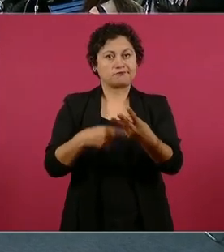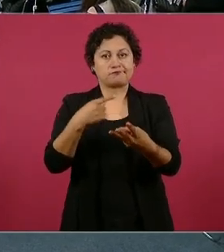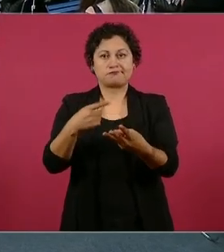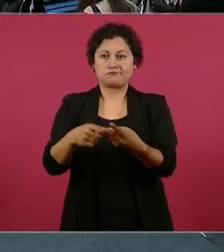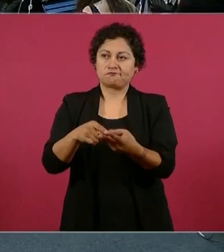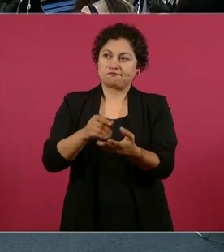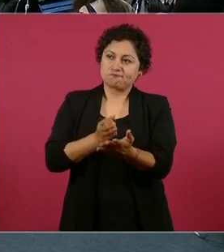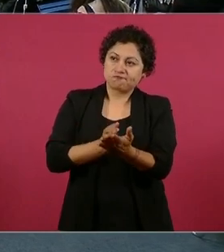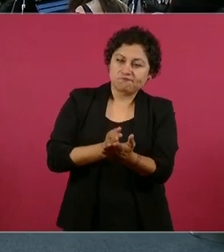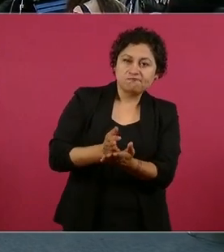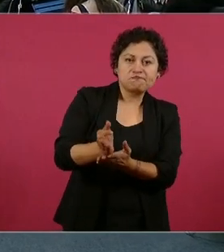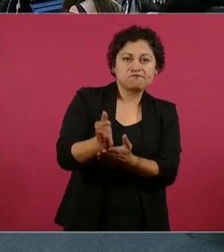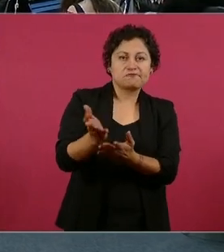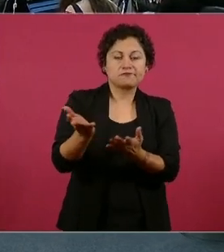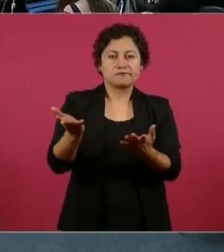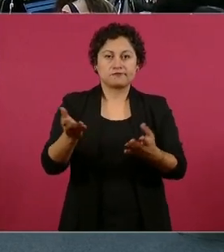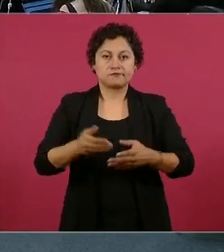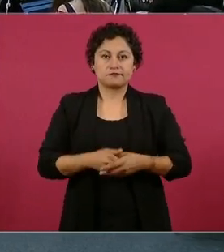leales,